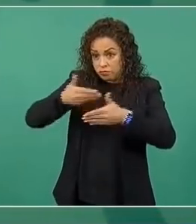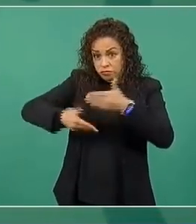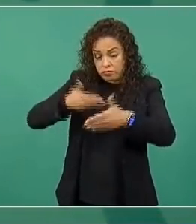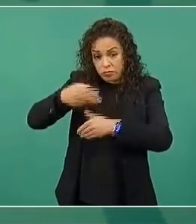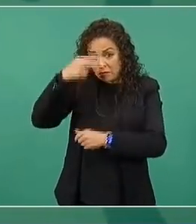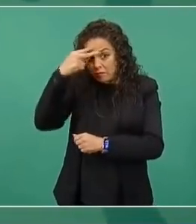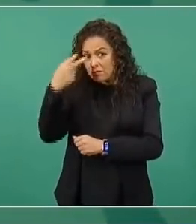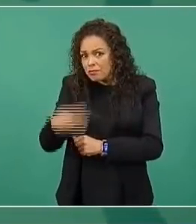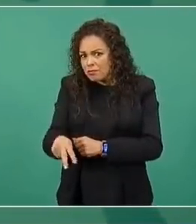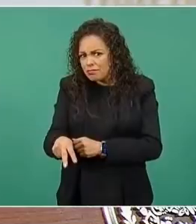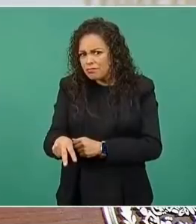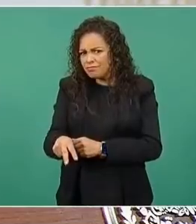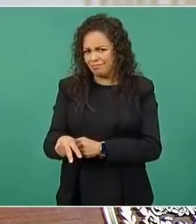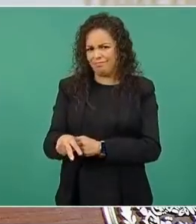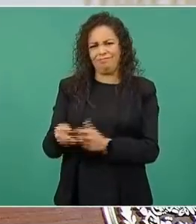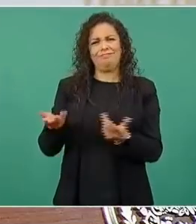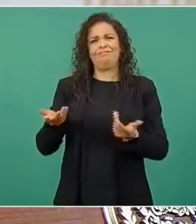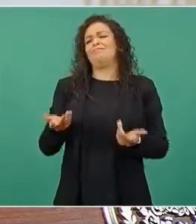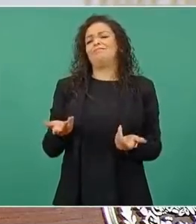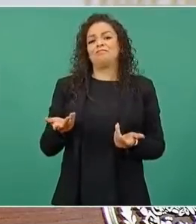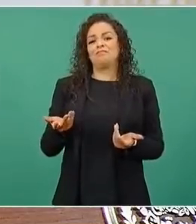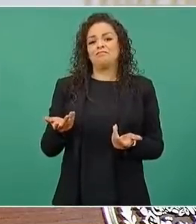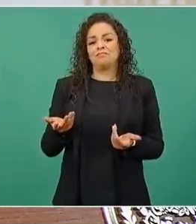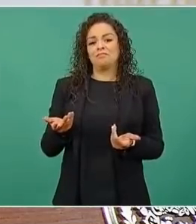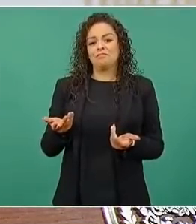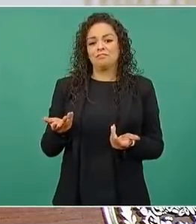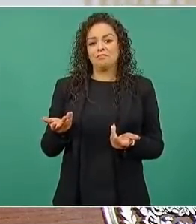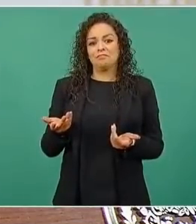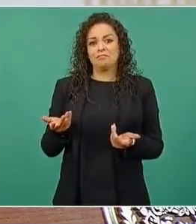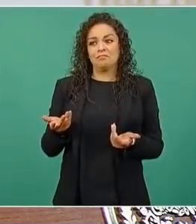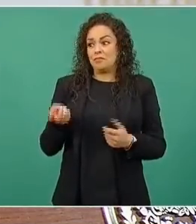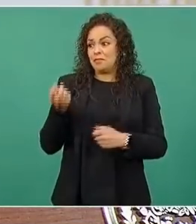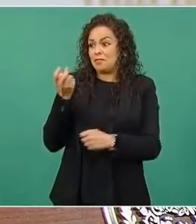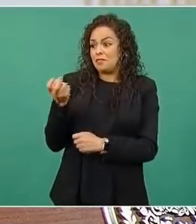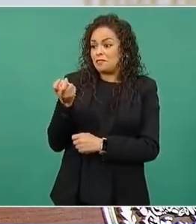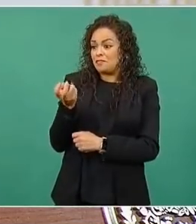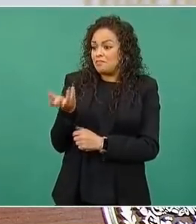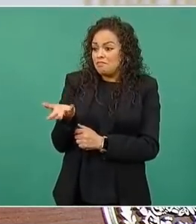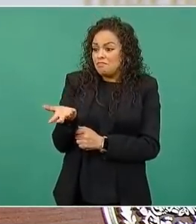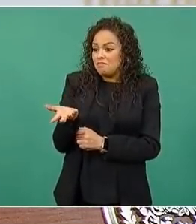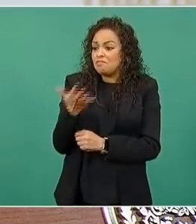Si eso apenas significó 500 años